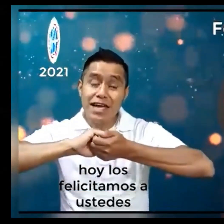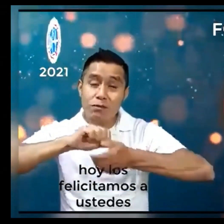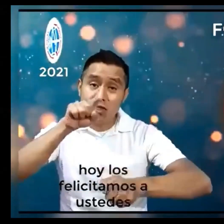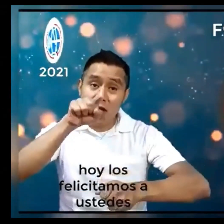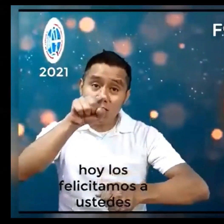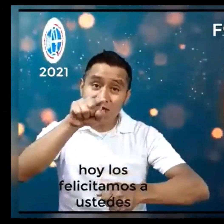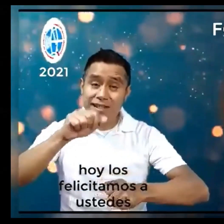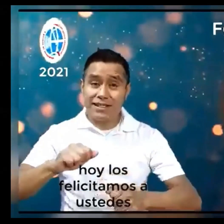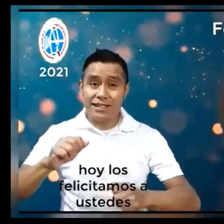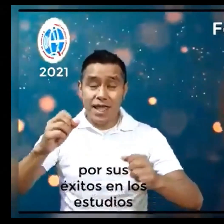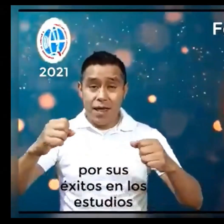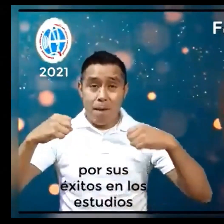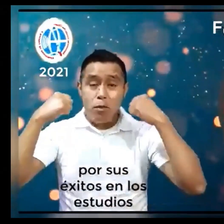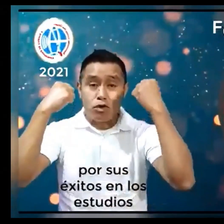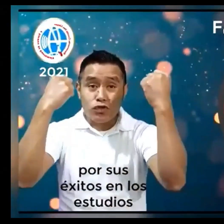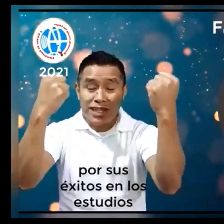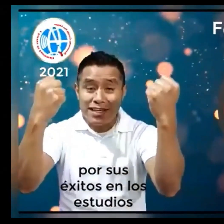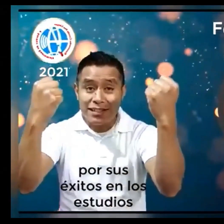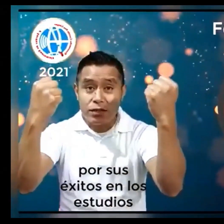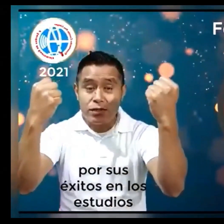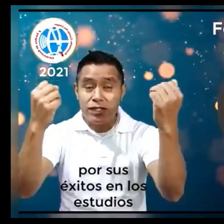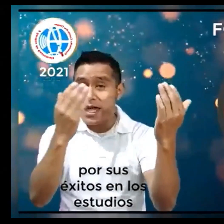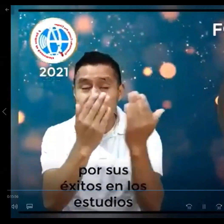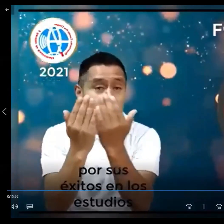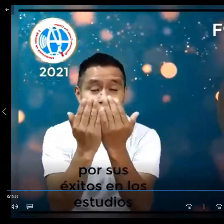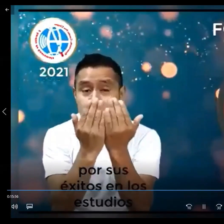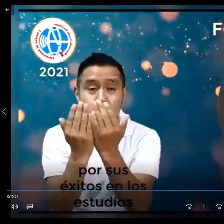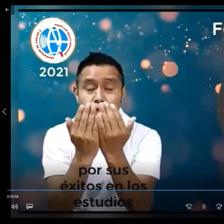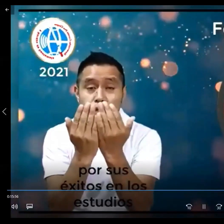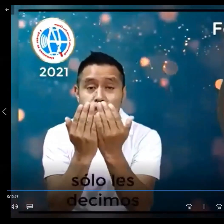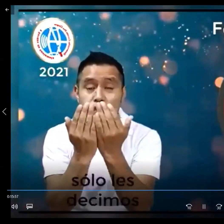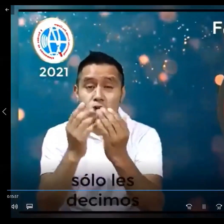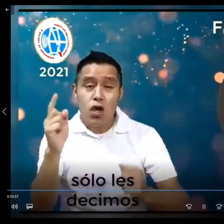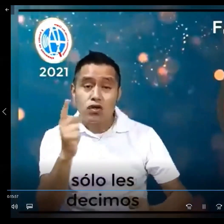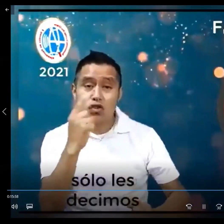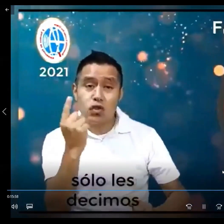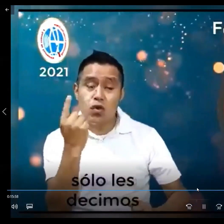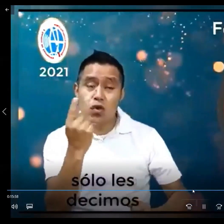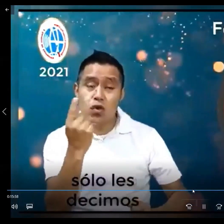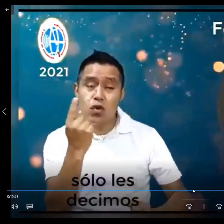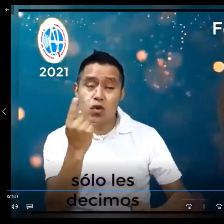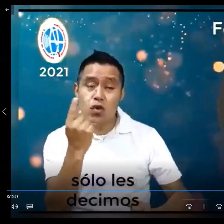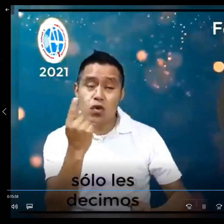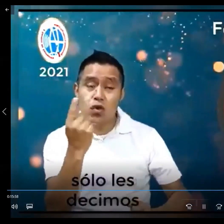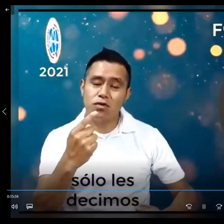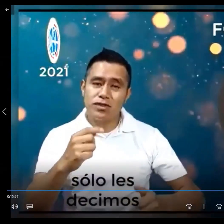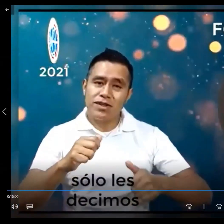felicitamos por sus éxitos en los estudios. Solo les